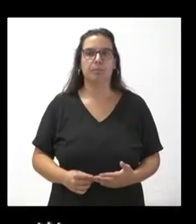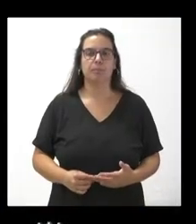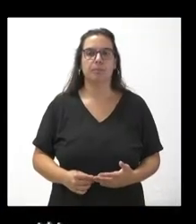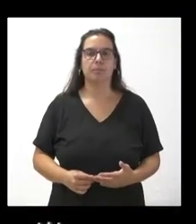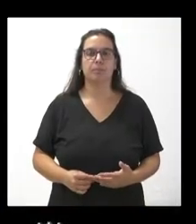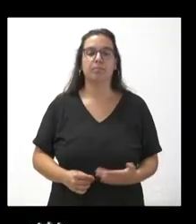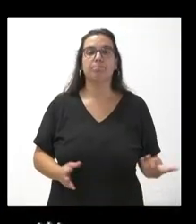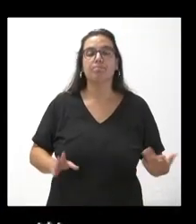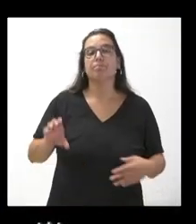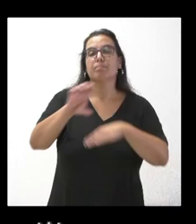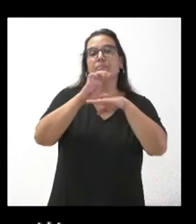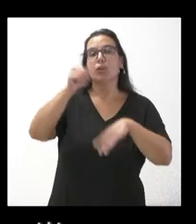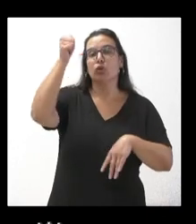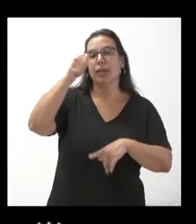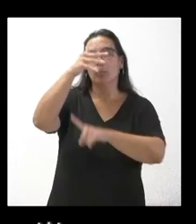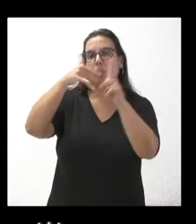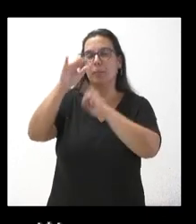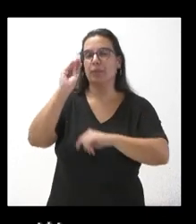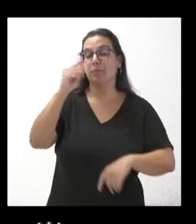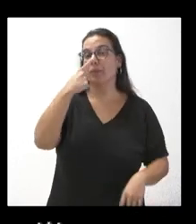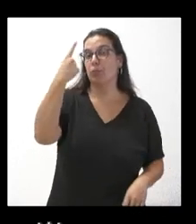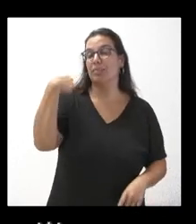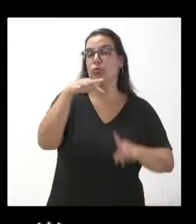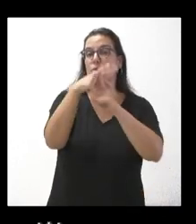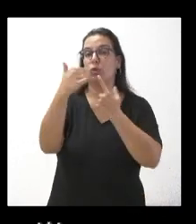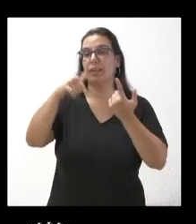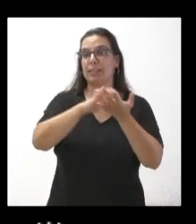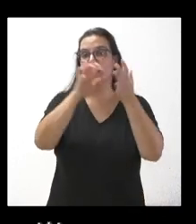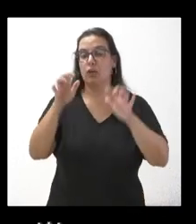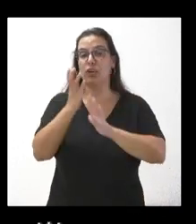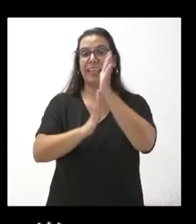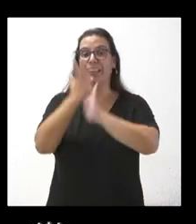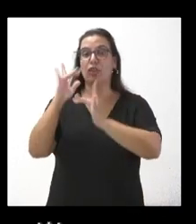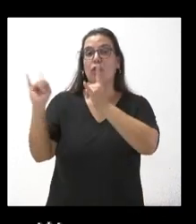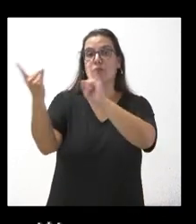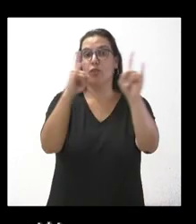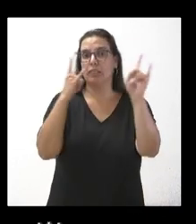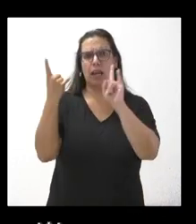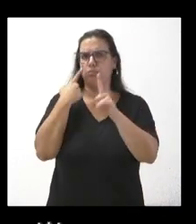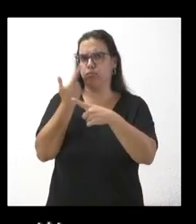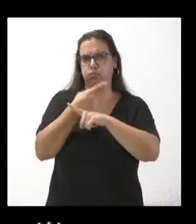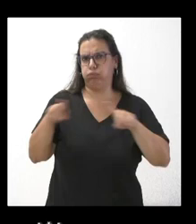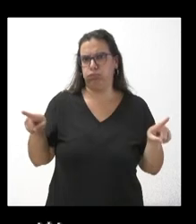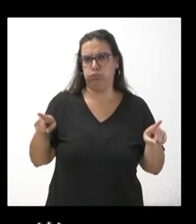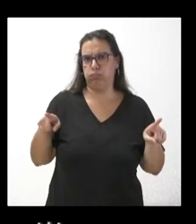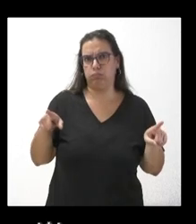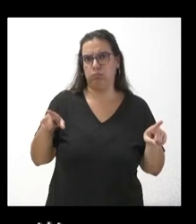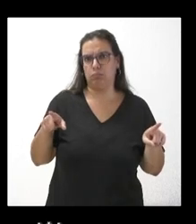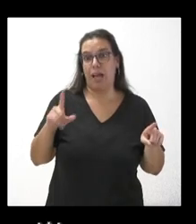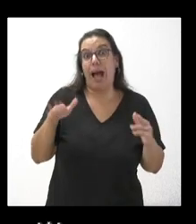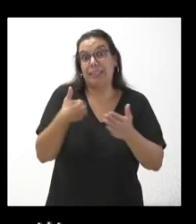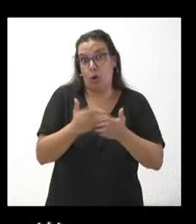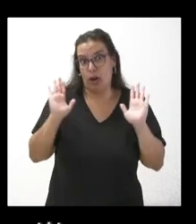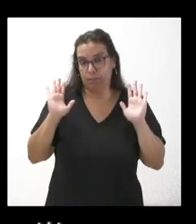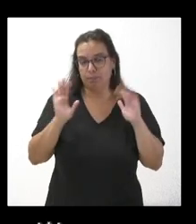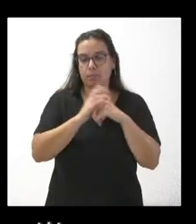Sí, consejero Quiñones. El año pasado la situación en Castilla y León en incendios forestales era bien distinta a la que se ha producido, al menos hasta el momento este